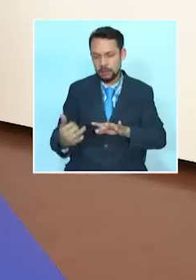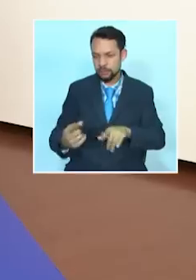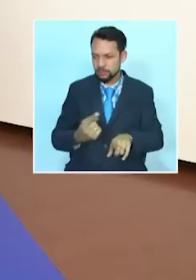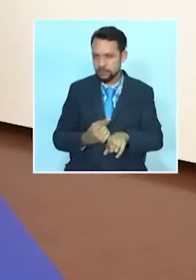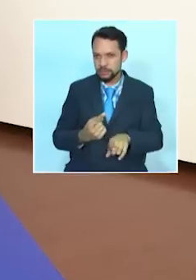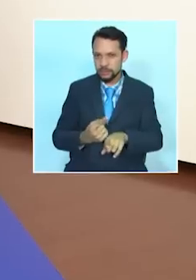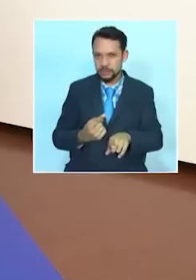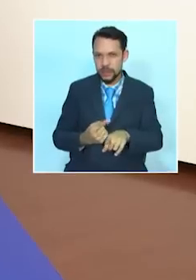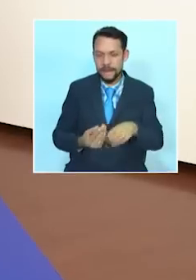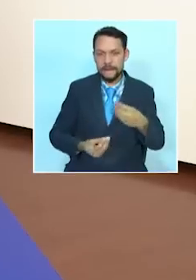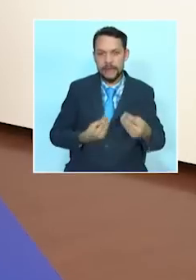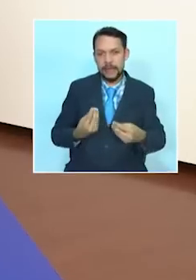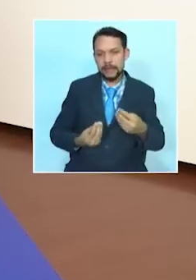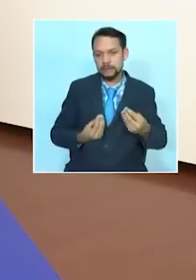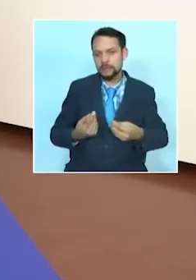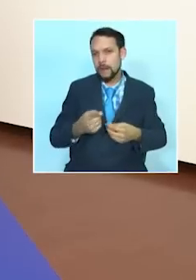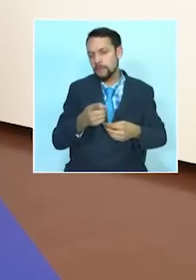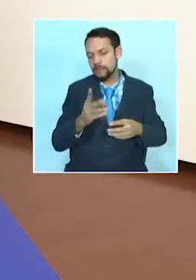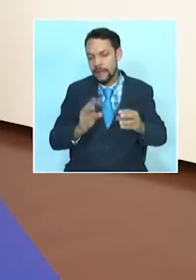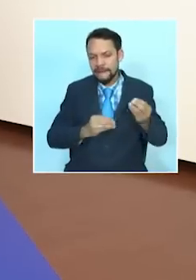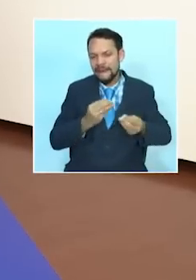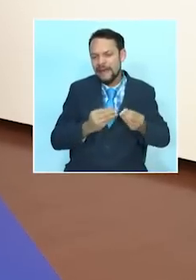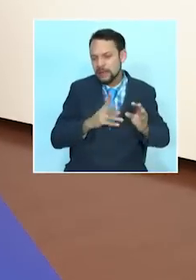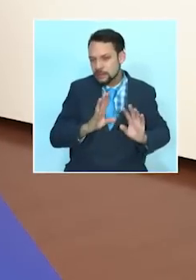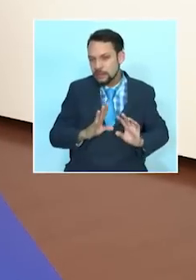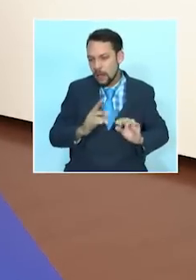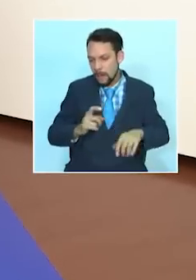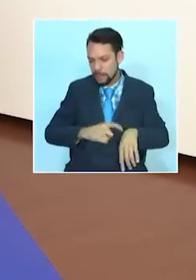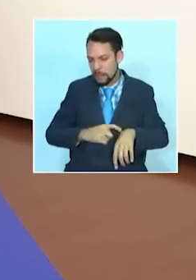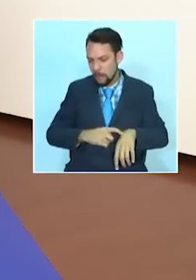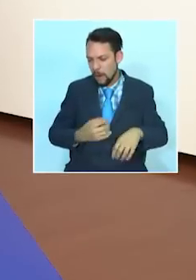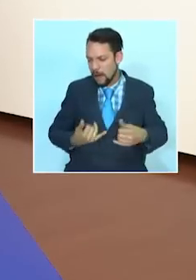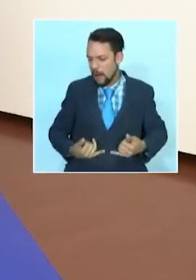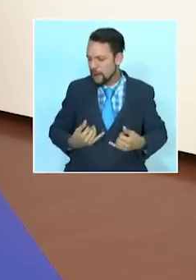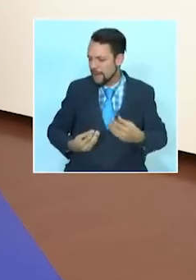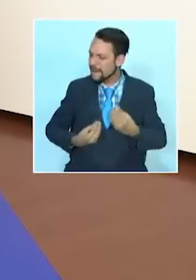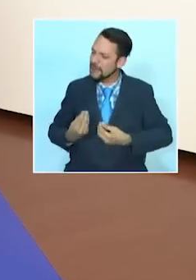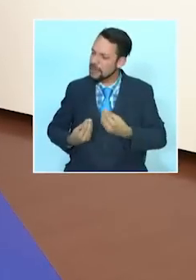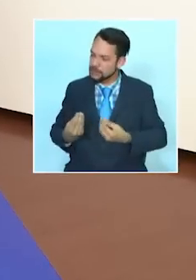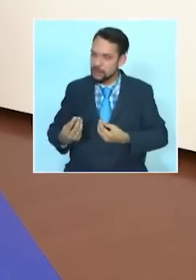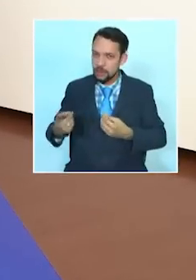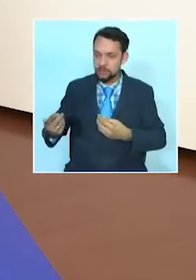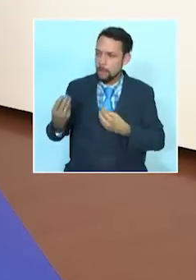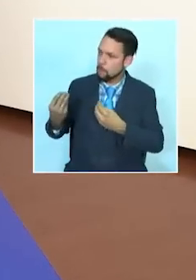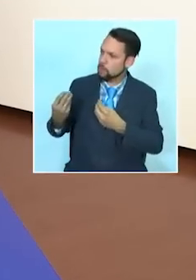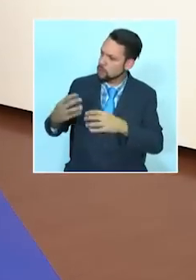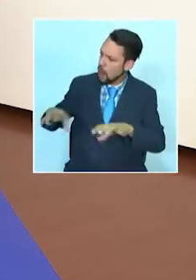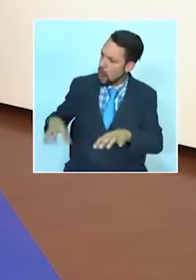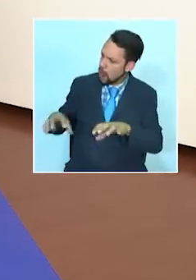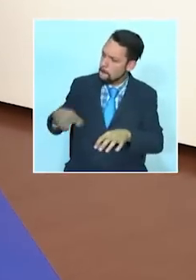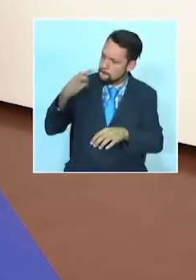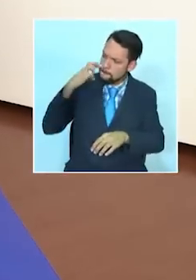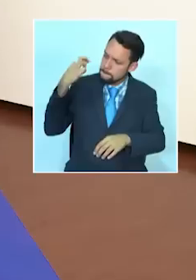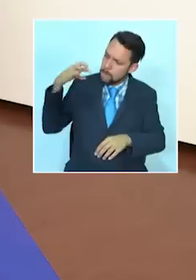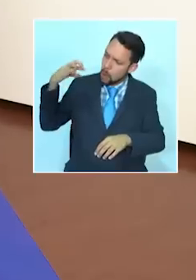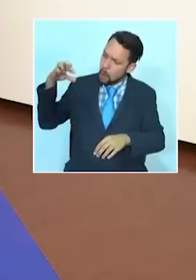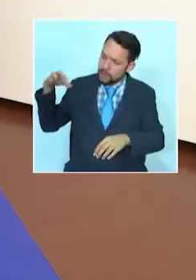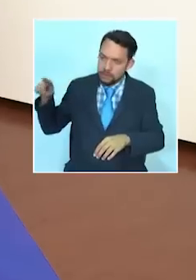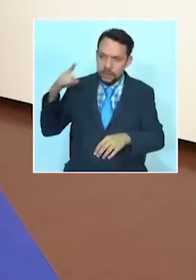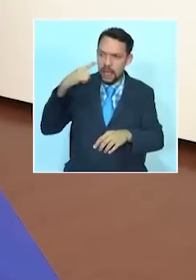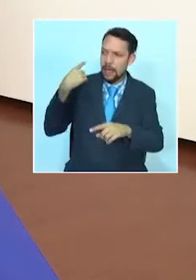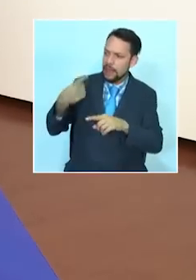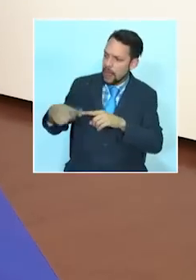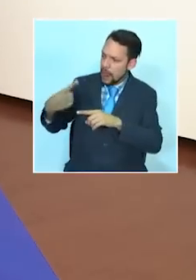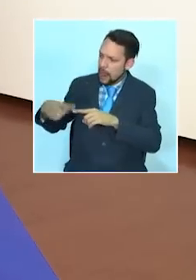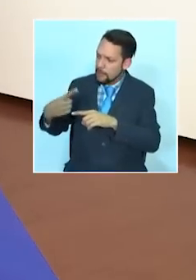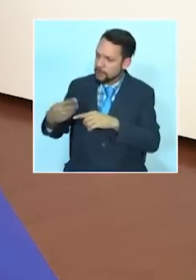pues Una pregunta estúpida y tonta drct Álvaro gusto lo haga pero se la hago porque siempre usted está en aras de aprender más